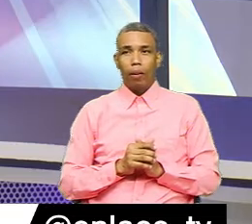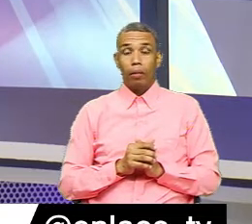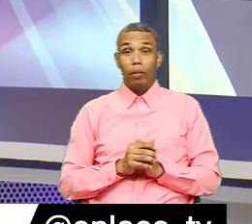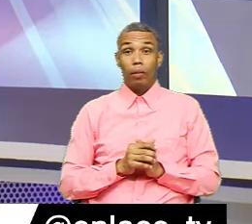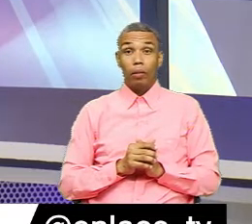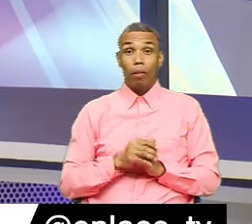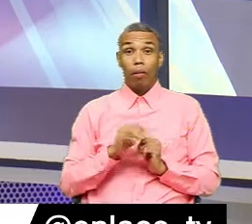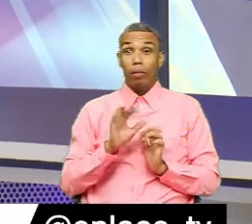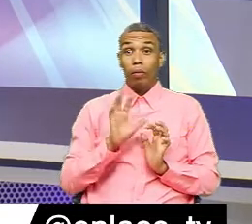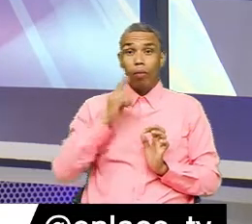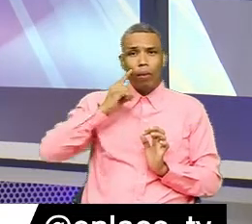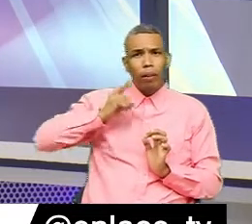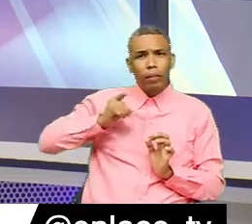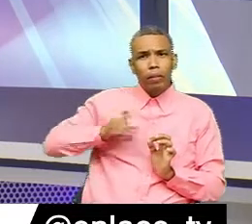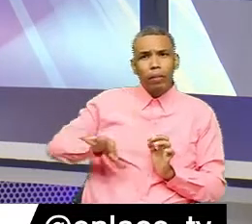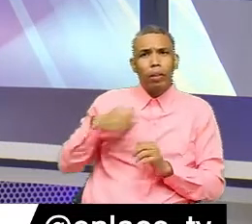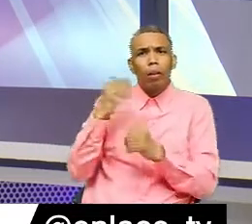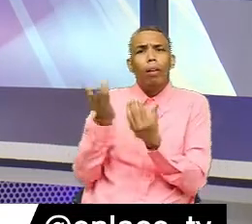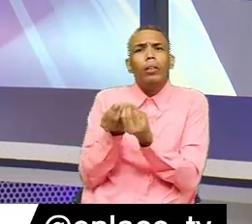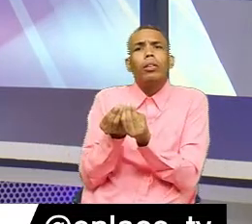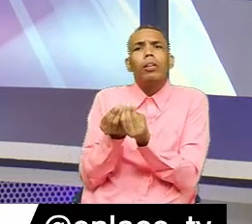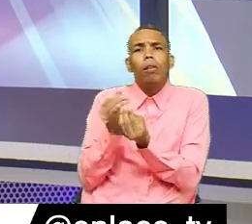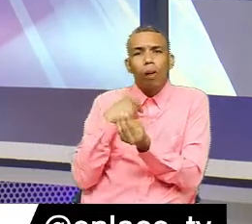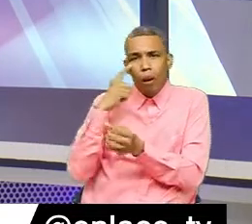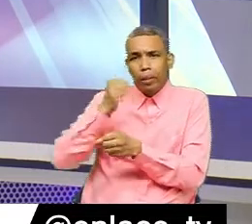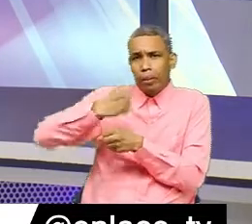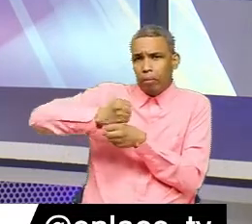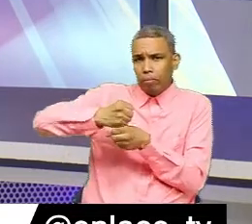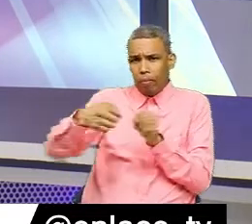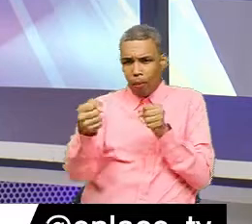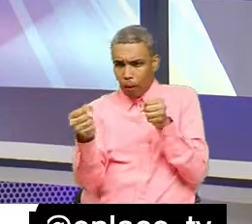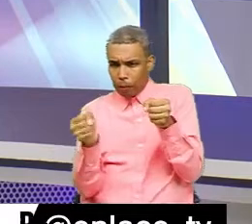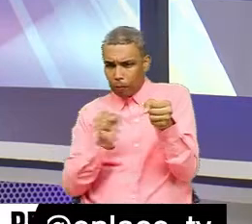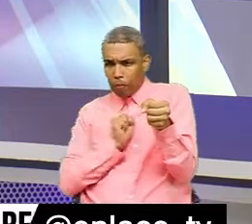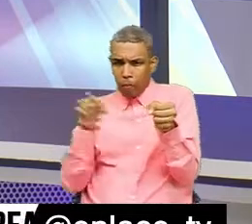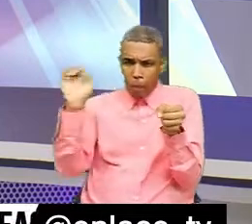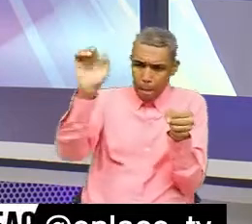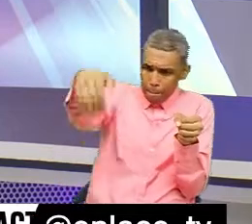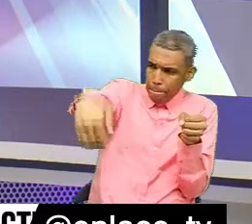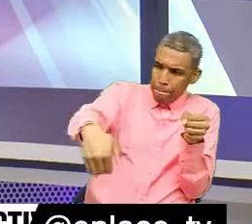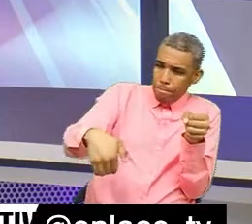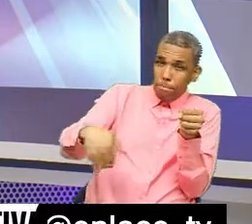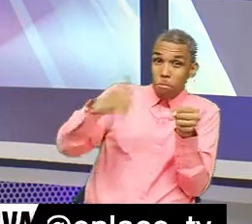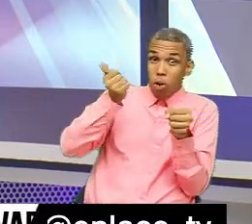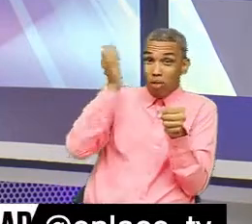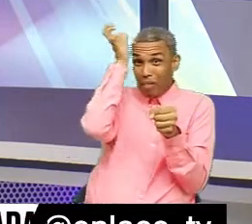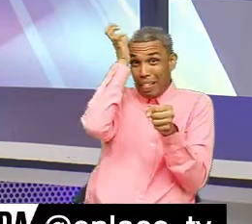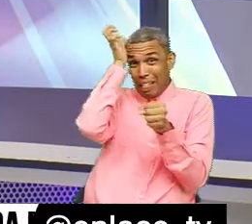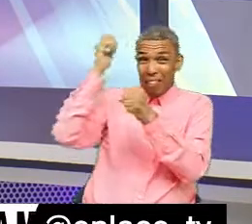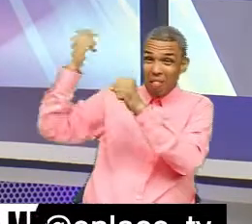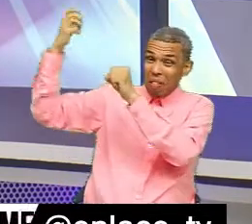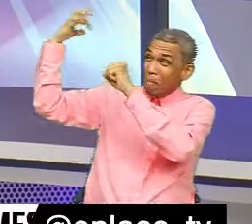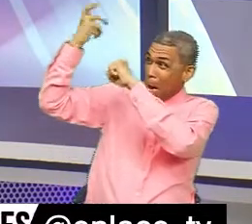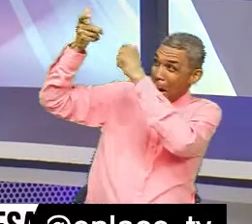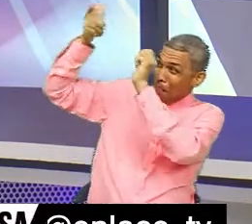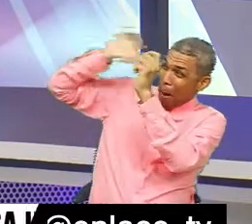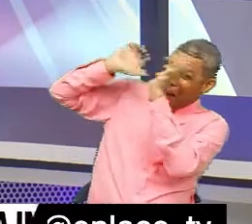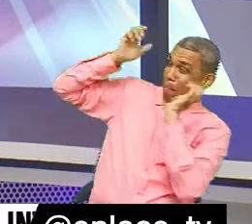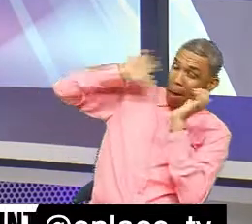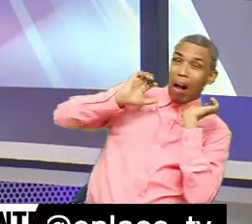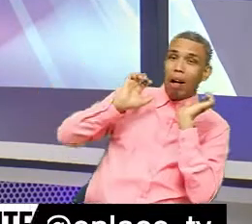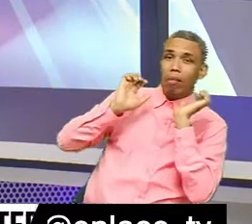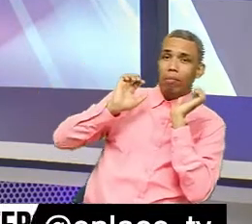Al parecer, los hombres laboraban retirando la tierra con la retroexcavadora cuando fueron sorprendidos por el alud. Sin embargo, continuaremos atentos al